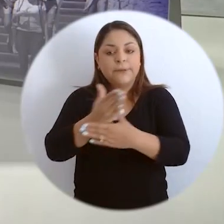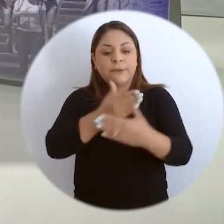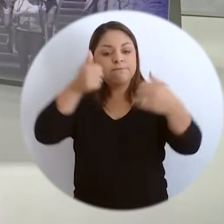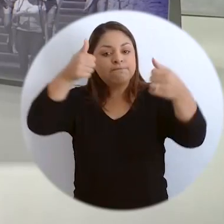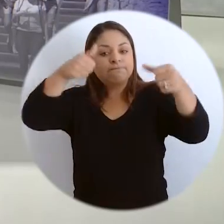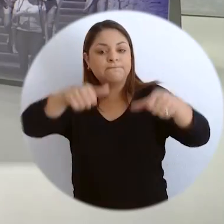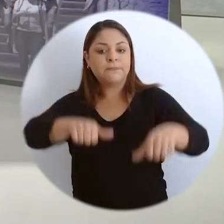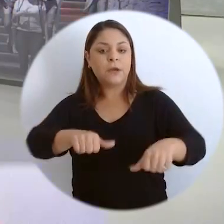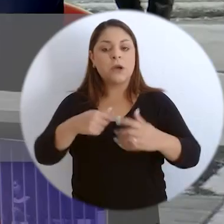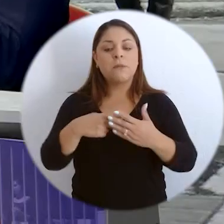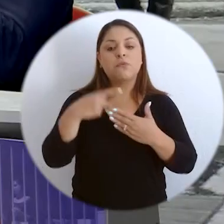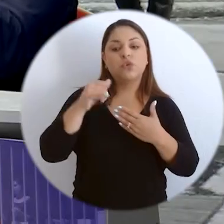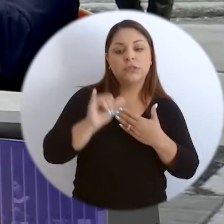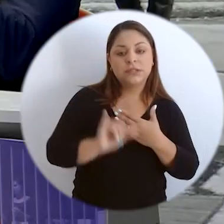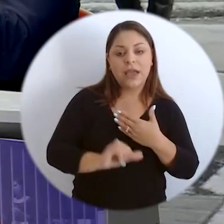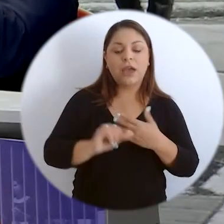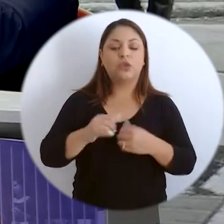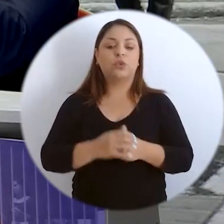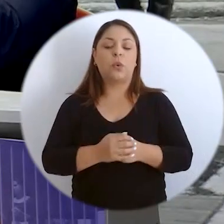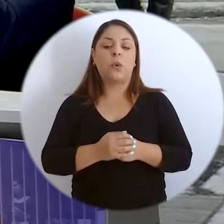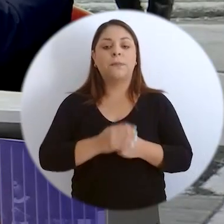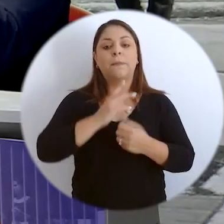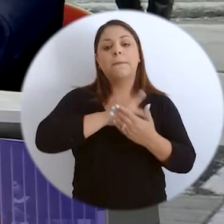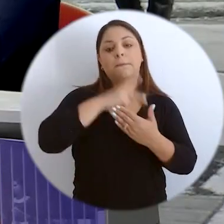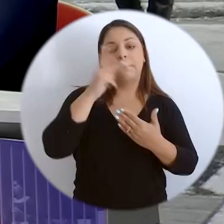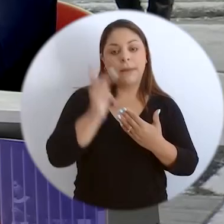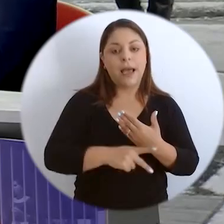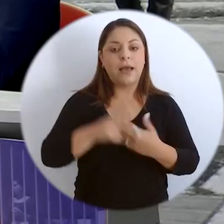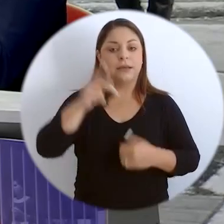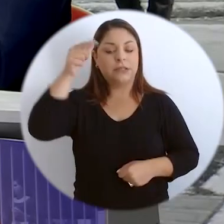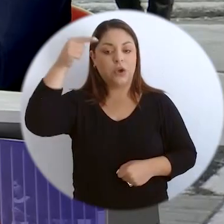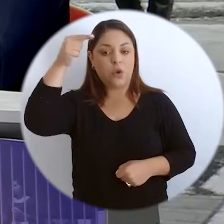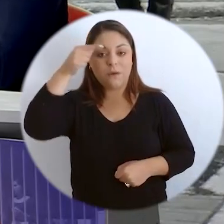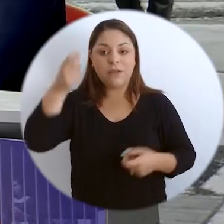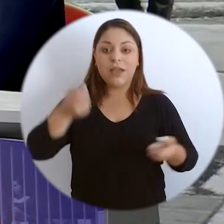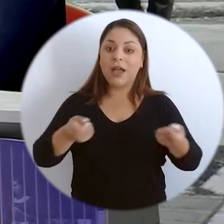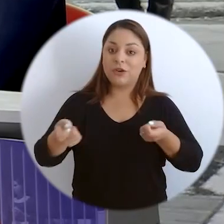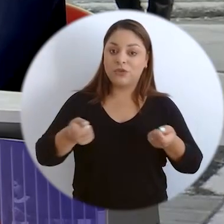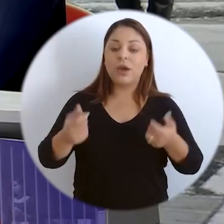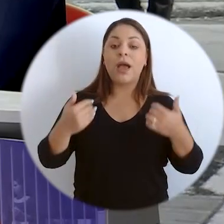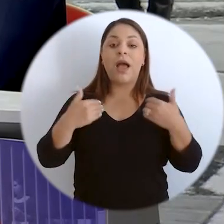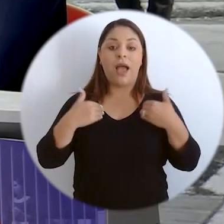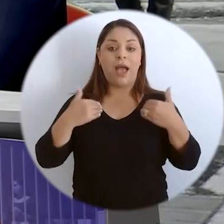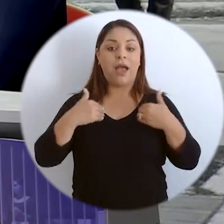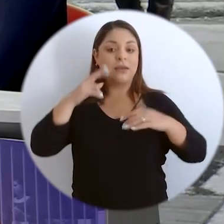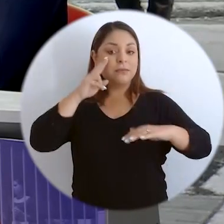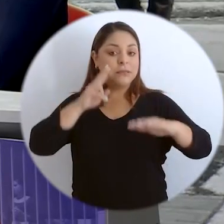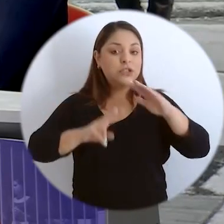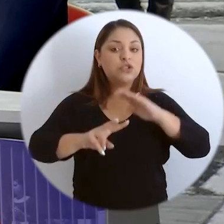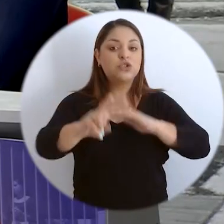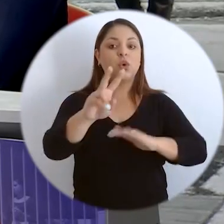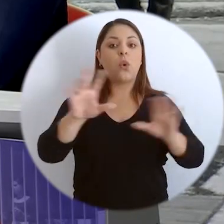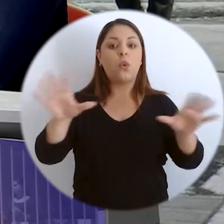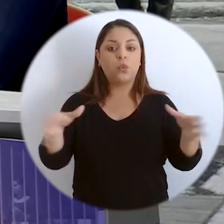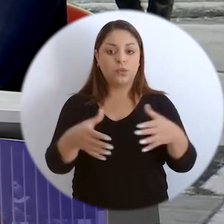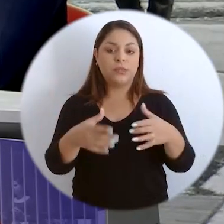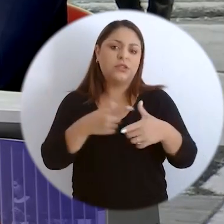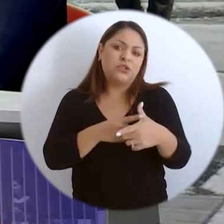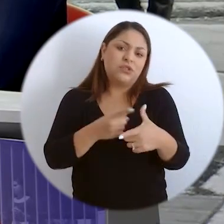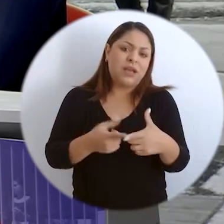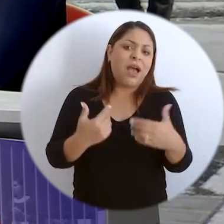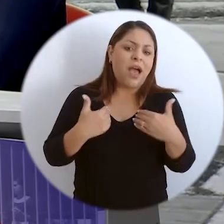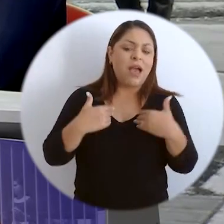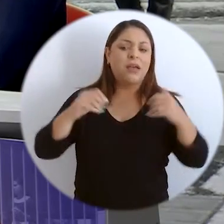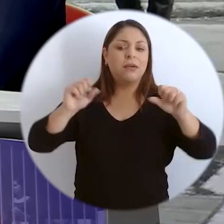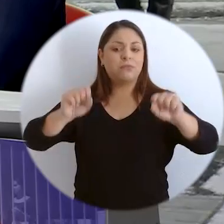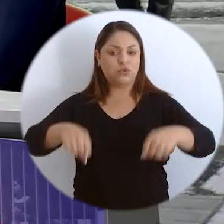bien señala José Andrés, que parecía que era la propuesta del actual presidente, es